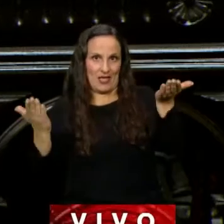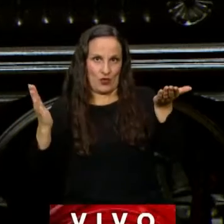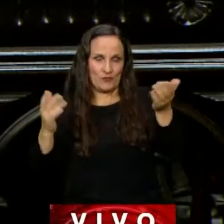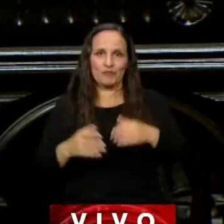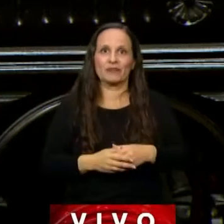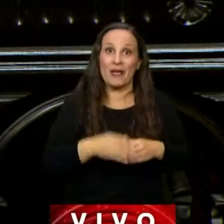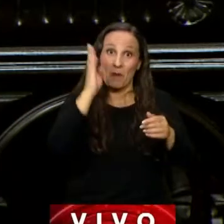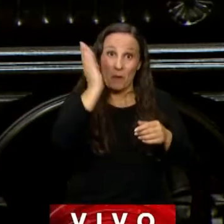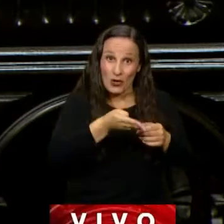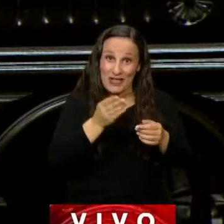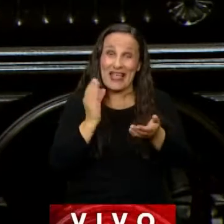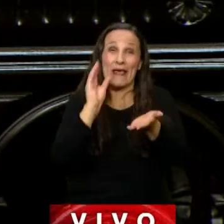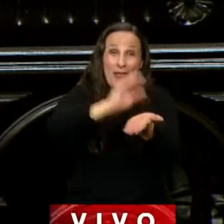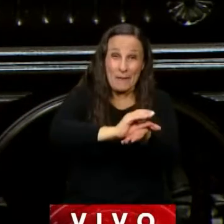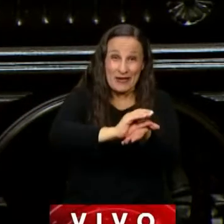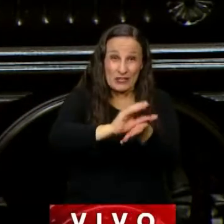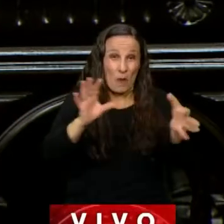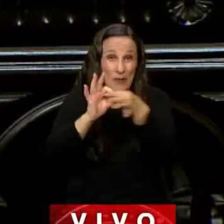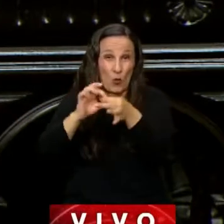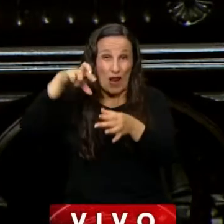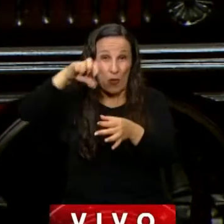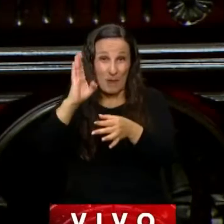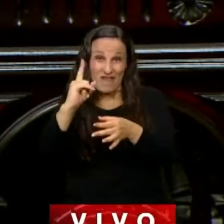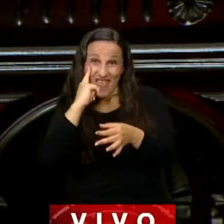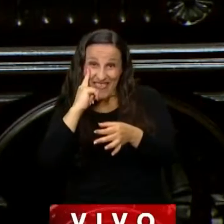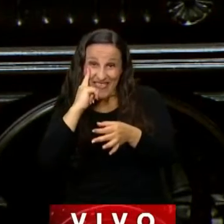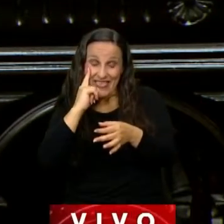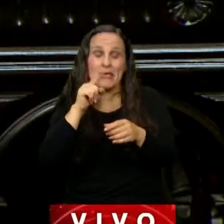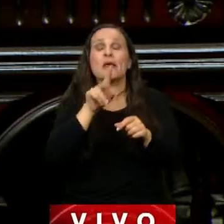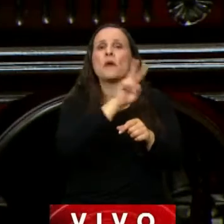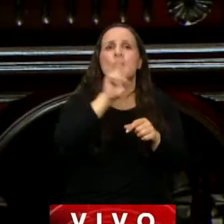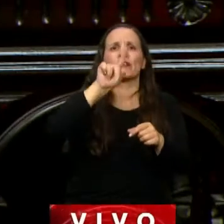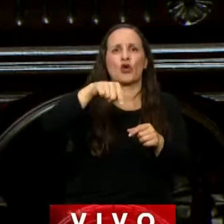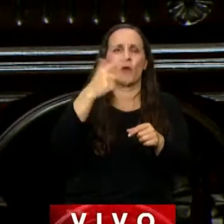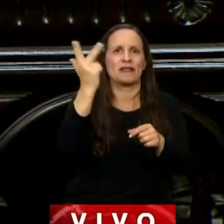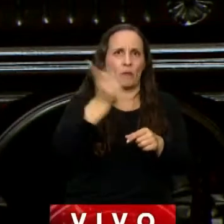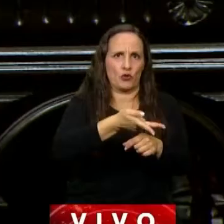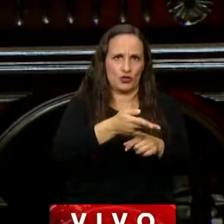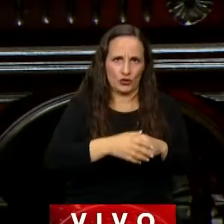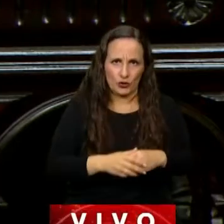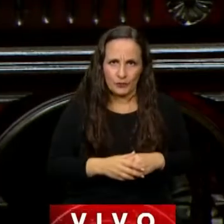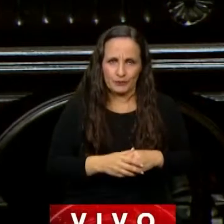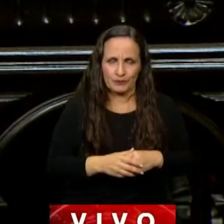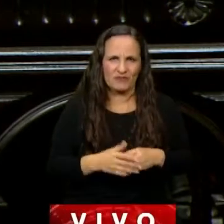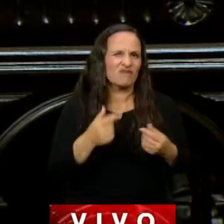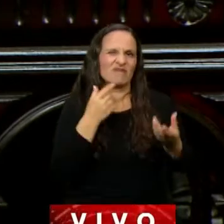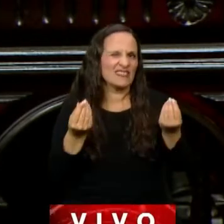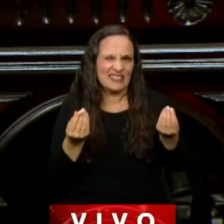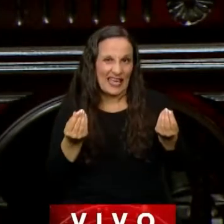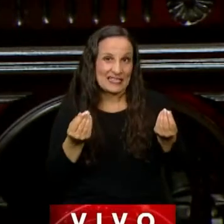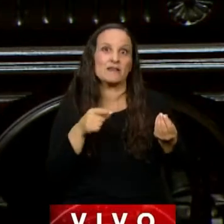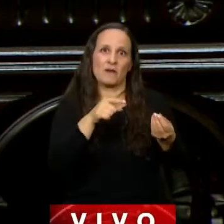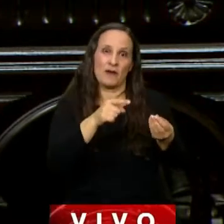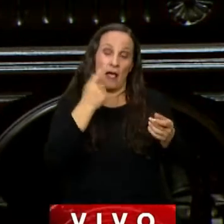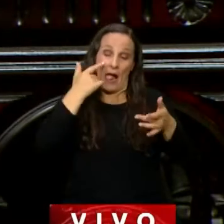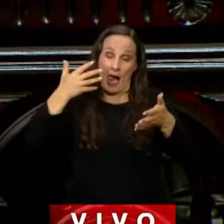esa tasa, la tasa de inversión en el Producto Bruto Interno, alcanzó a 22,3%, con lo cual consigna el